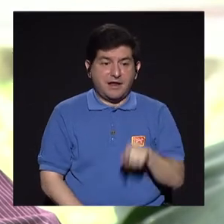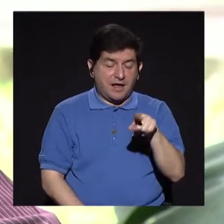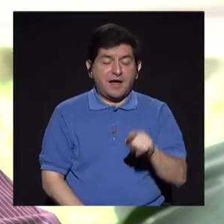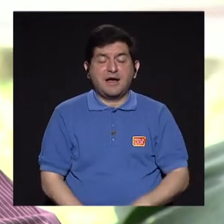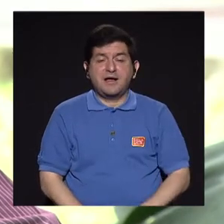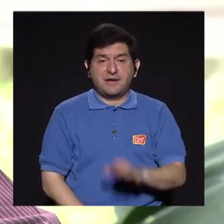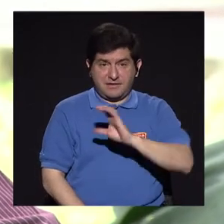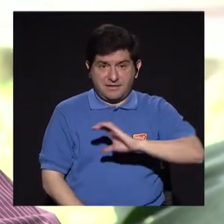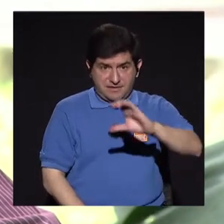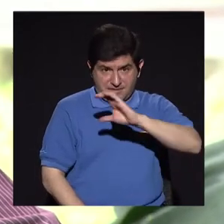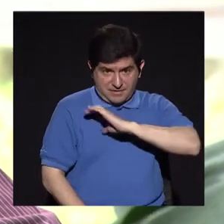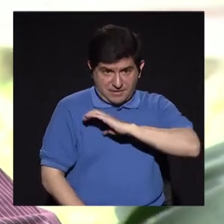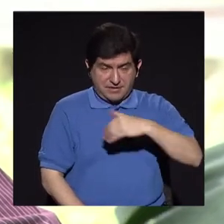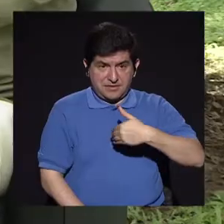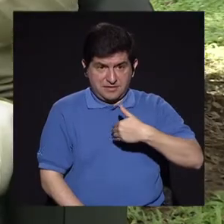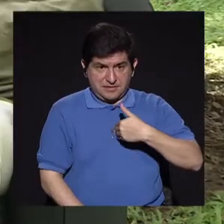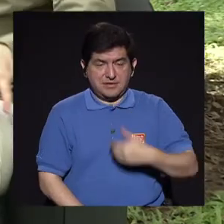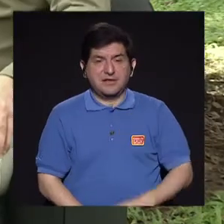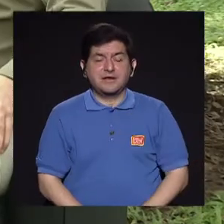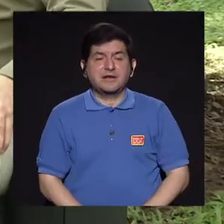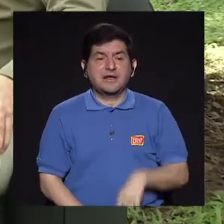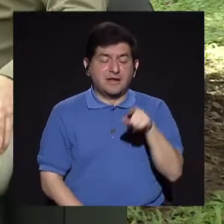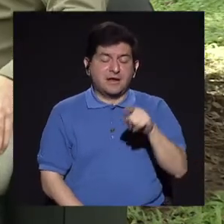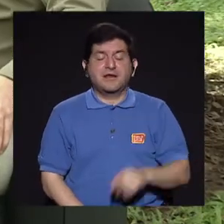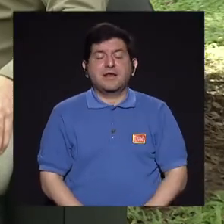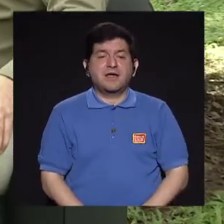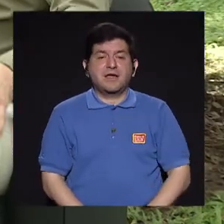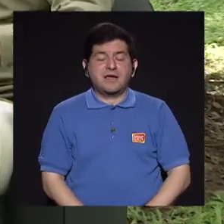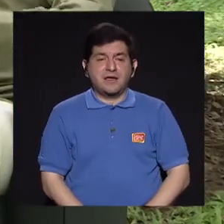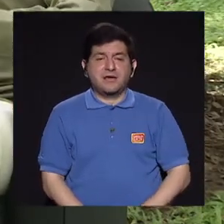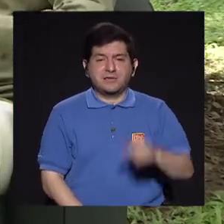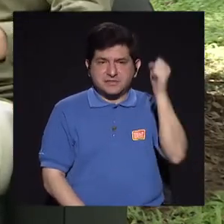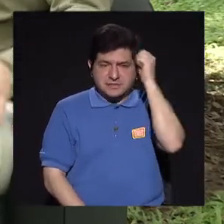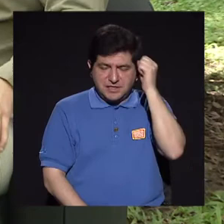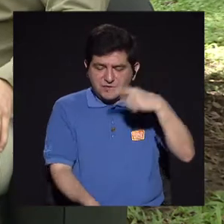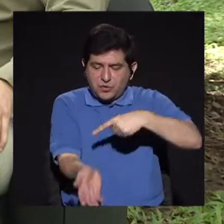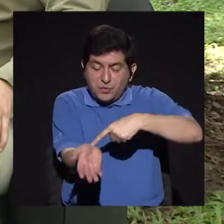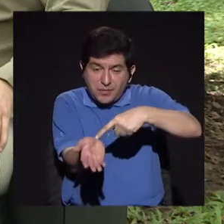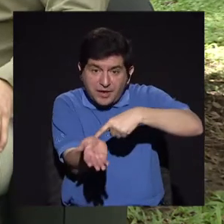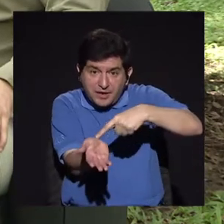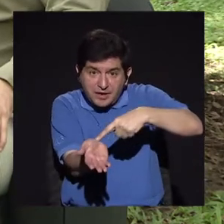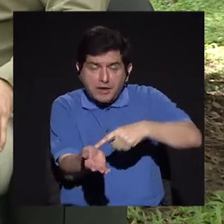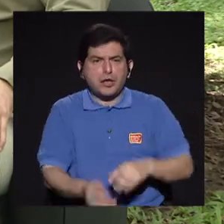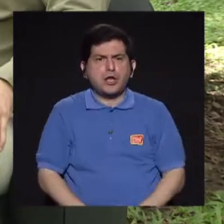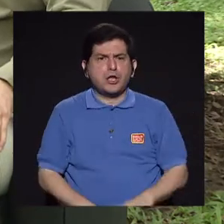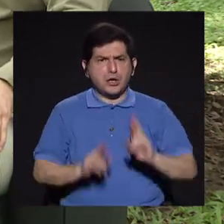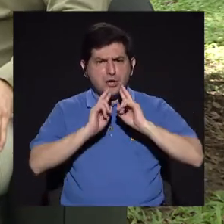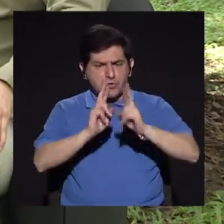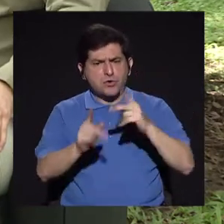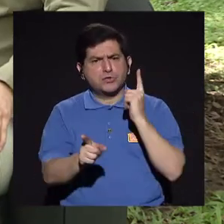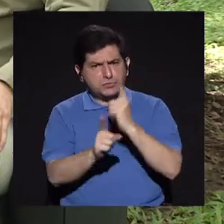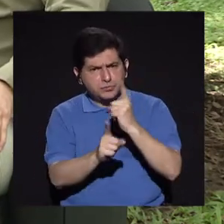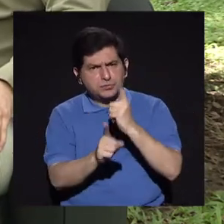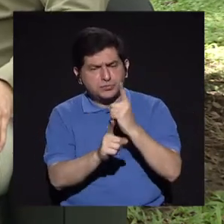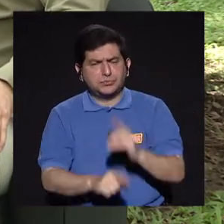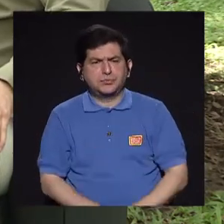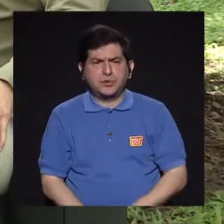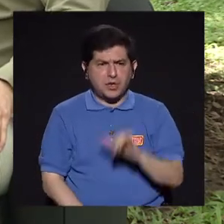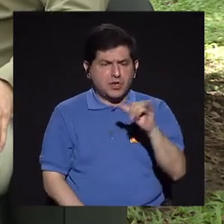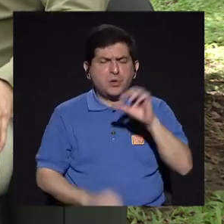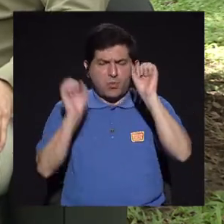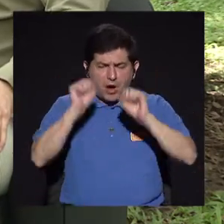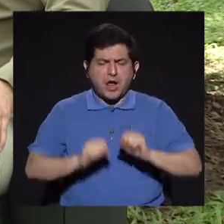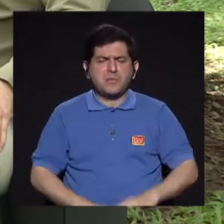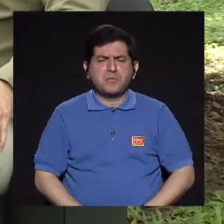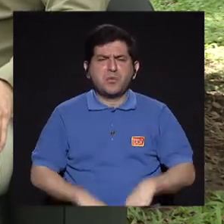para el síndrome del túnel carpiano, y los resultados fueron muy alentadores. Está en nuestra página también, o sea, se